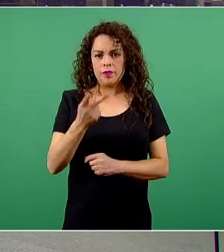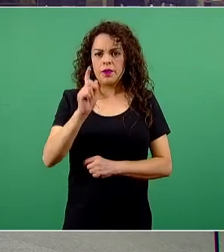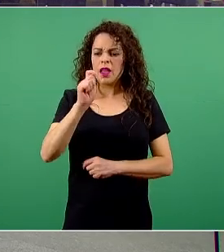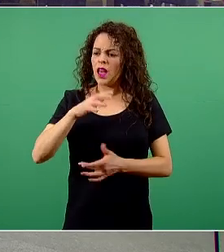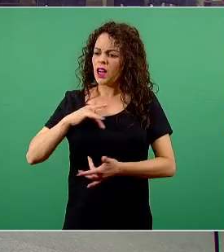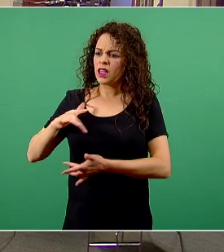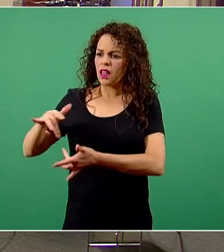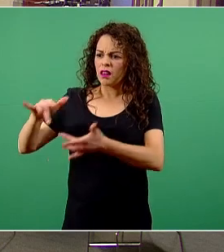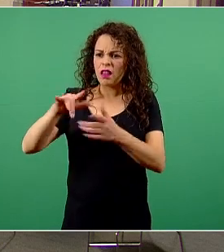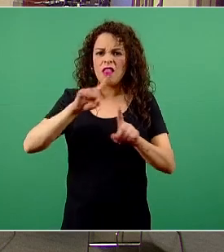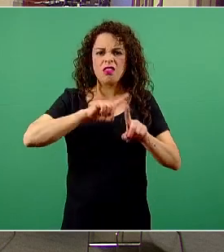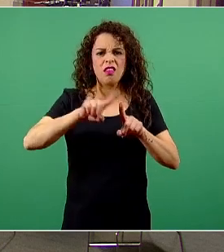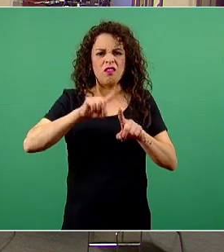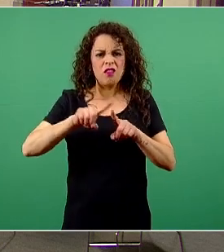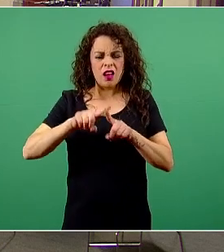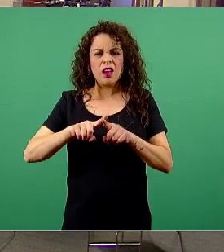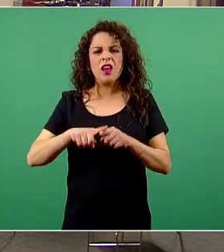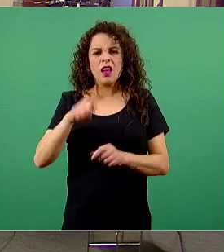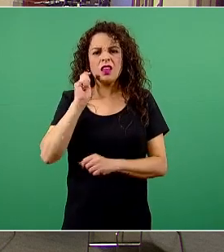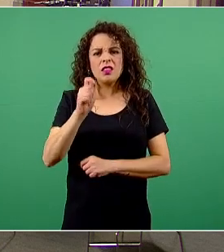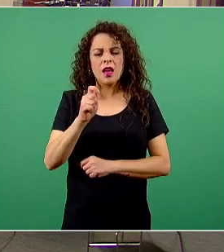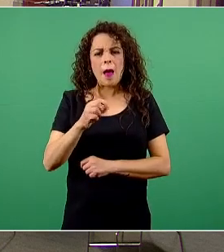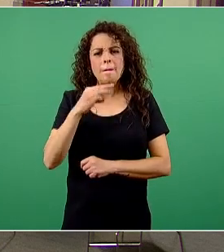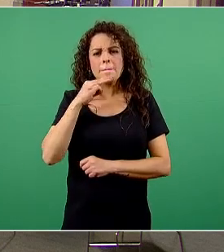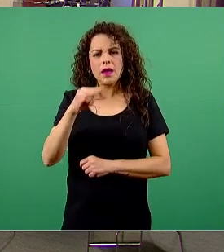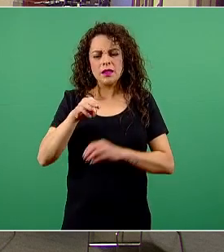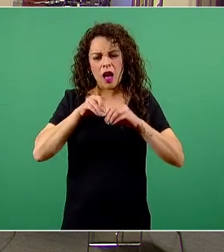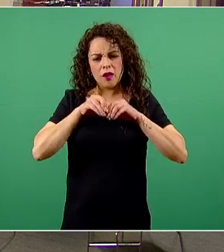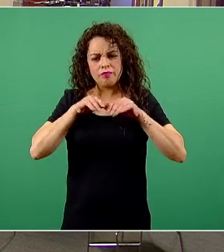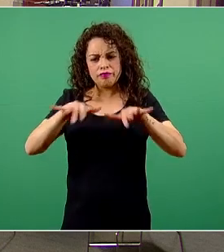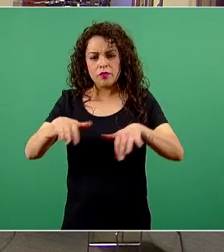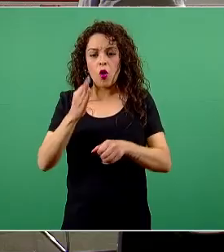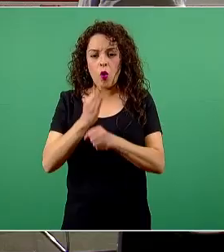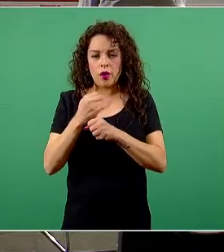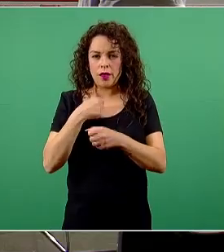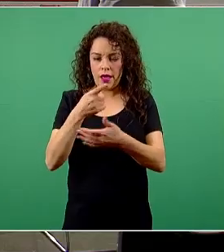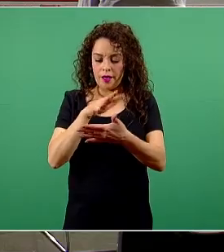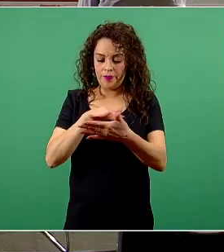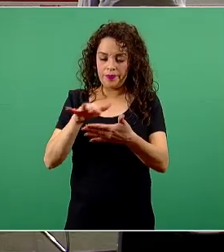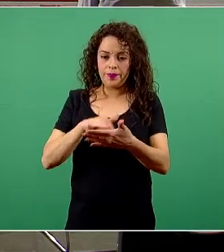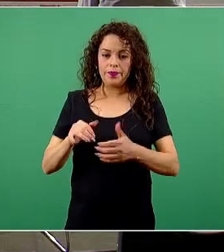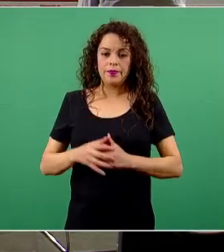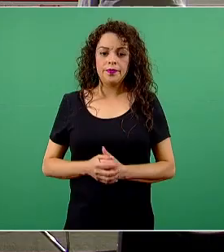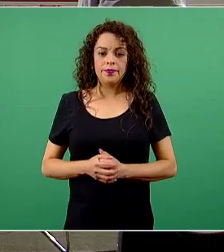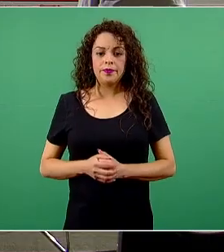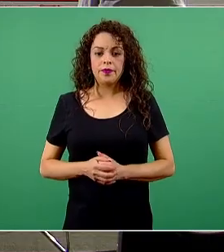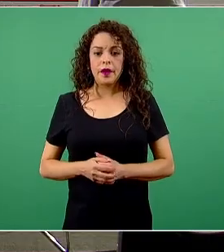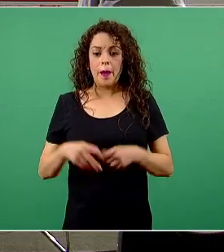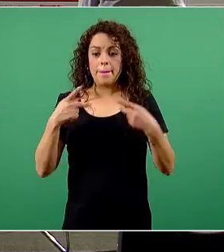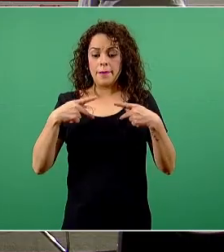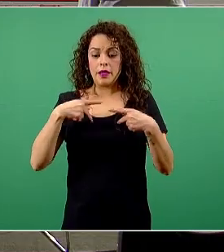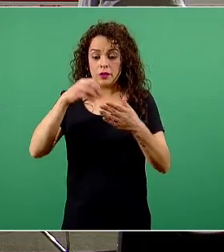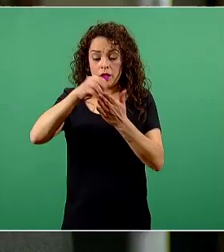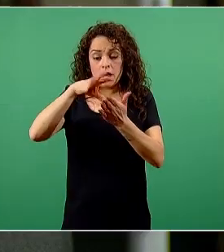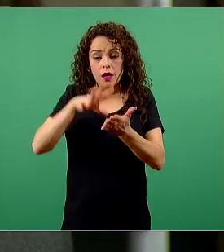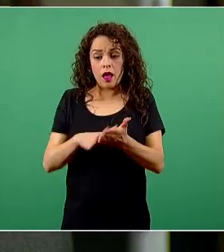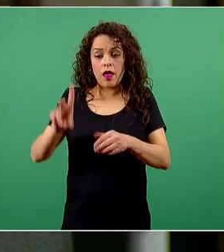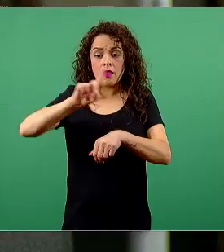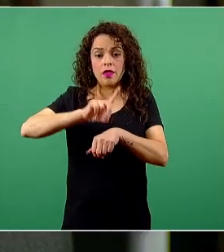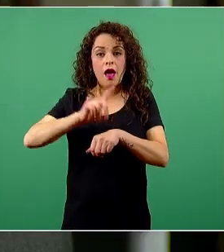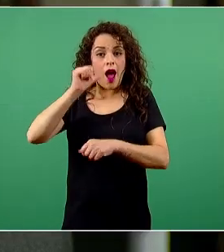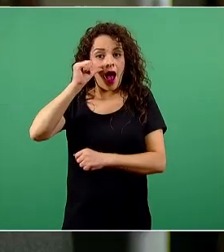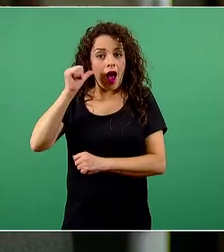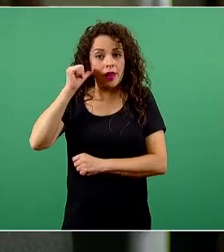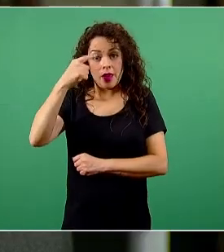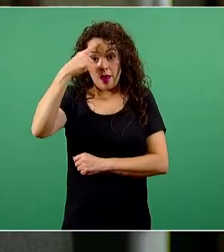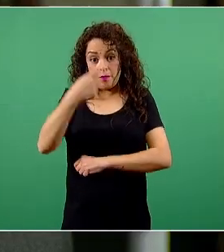por todos lados, estuvo circulando este mensaje y se los leo a continuación. Dice, para las personas que se registraron ayer para la vacuna,